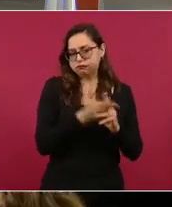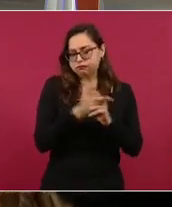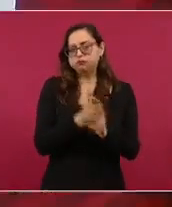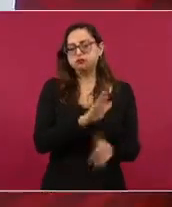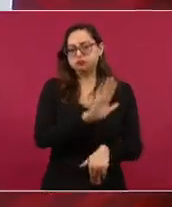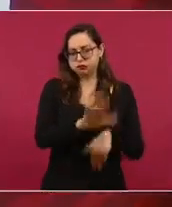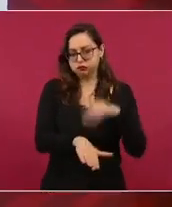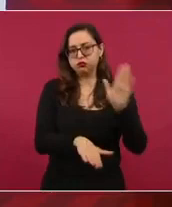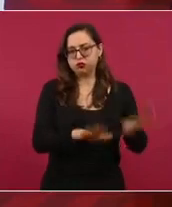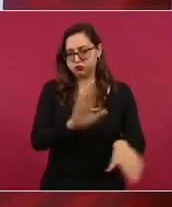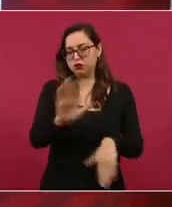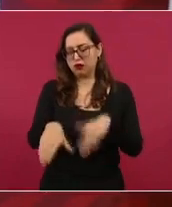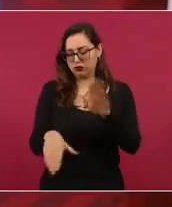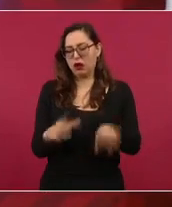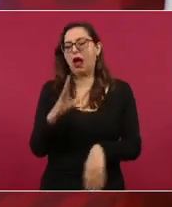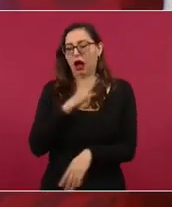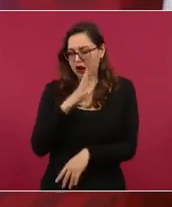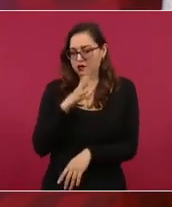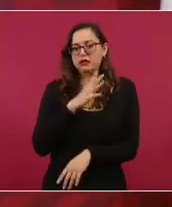Estas son las agresiones